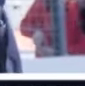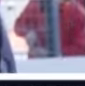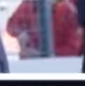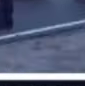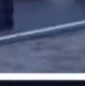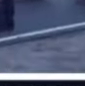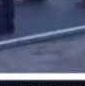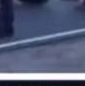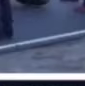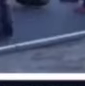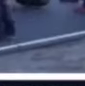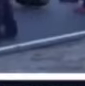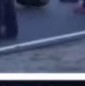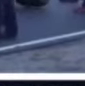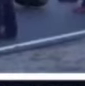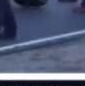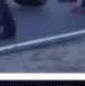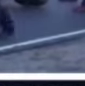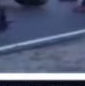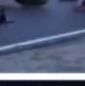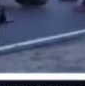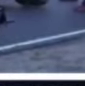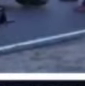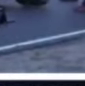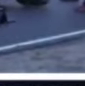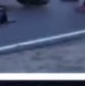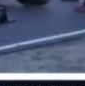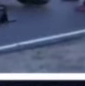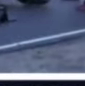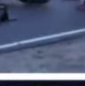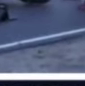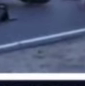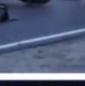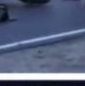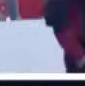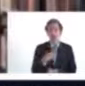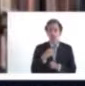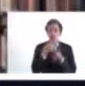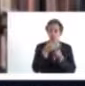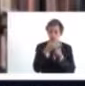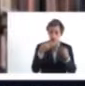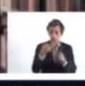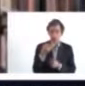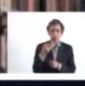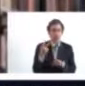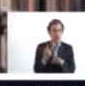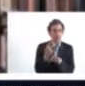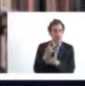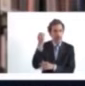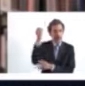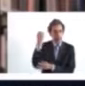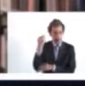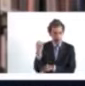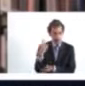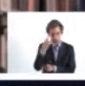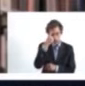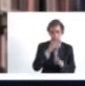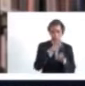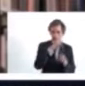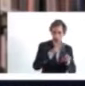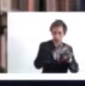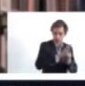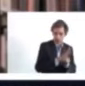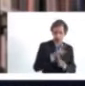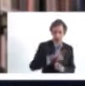inversionistas que tienen que ver con el Gran Premio de México, porque no hay que olvidar, en el autódromo Hermano